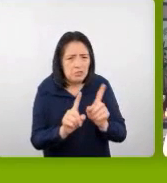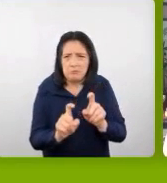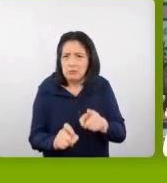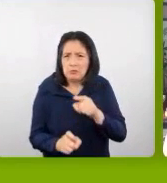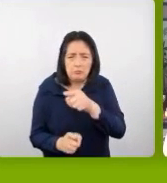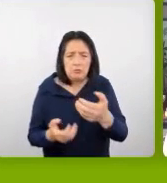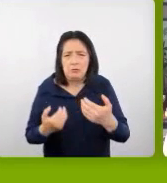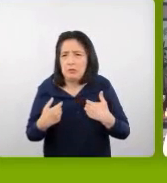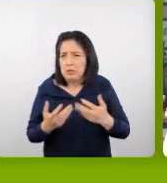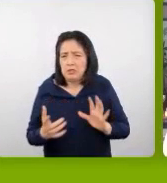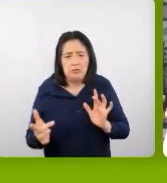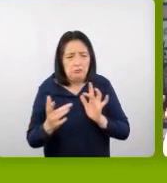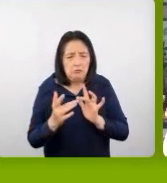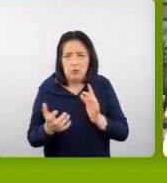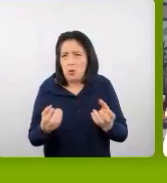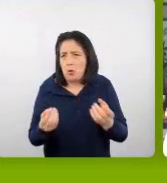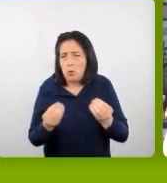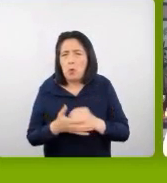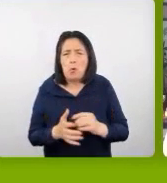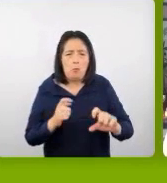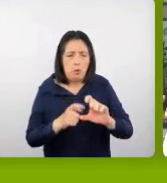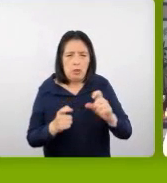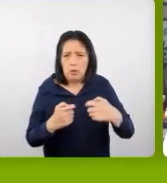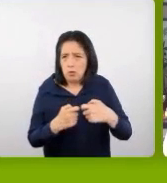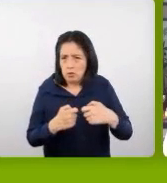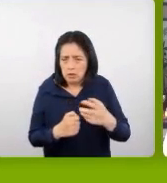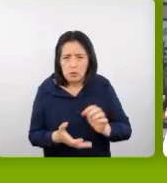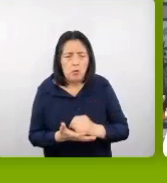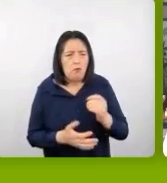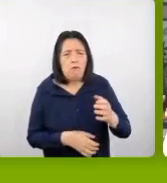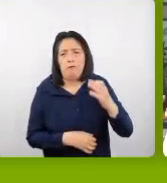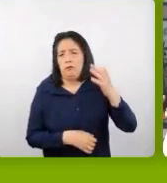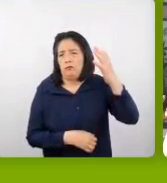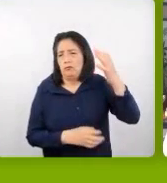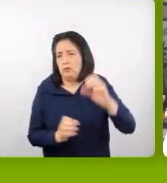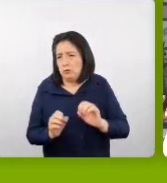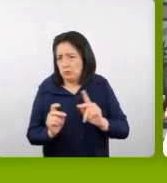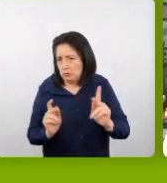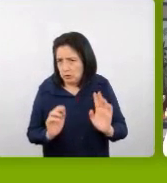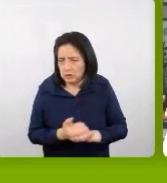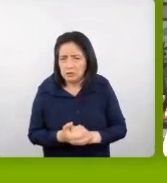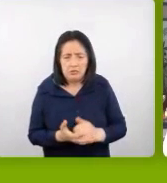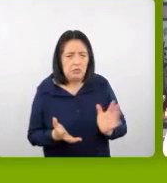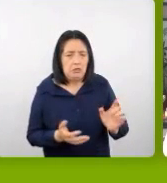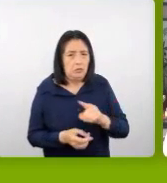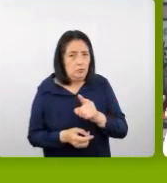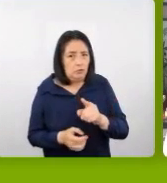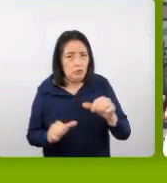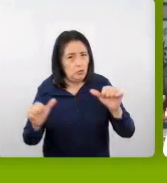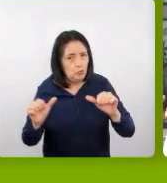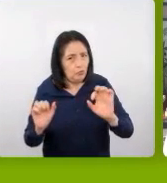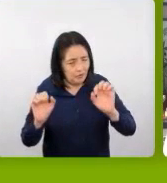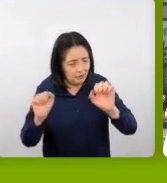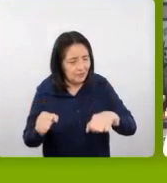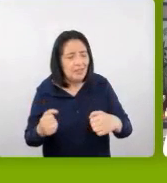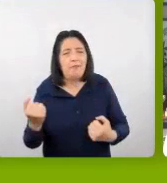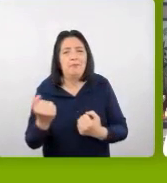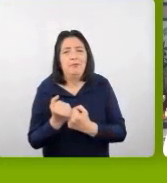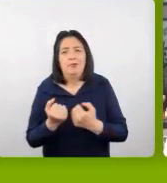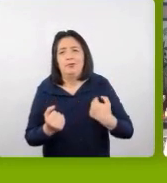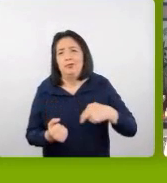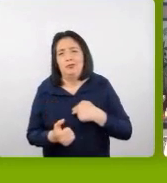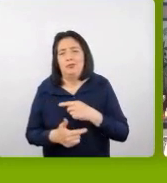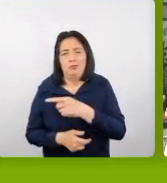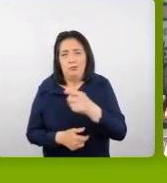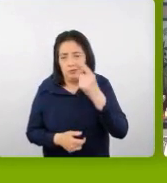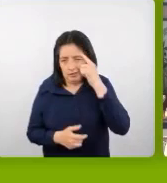en directo o a través de los correos en futuras oportunidades y que no duden contar con el apoyo de nosotros cuando lo